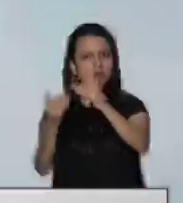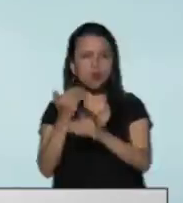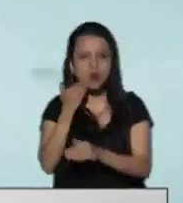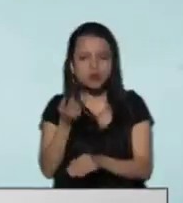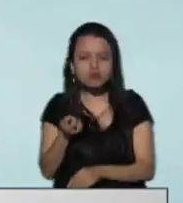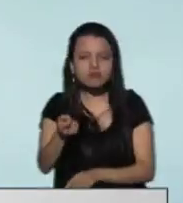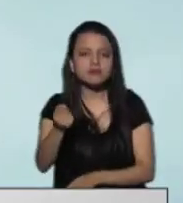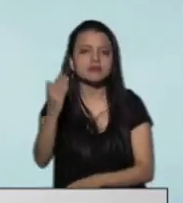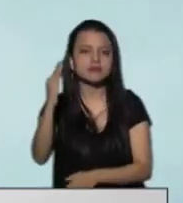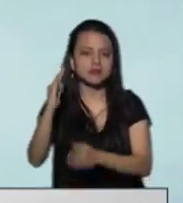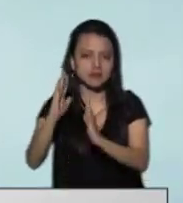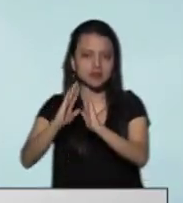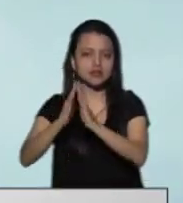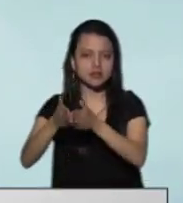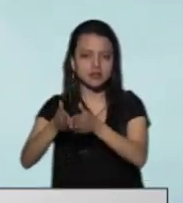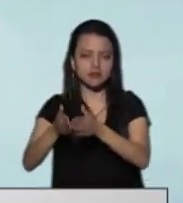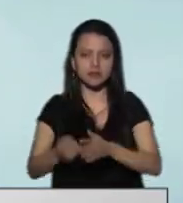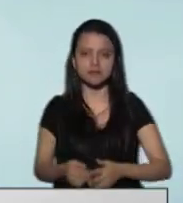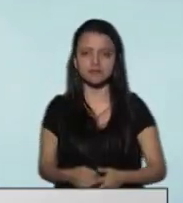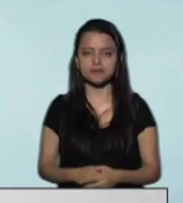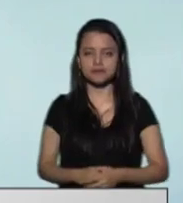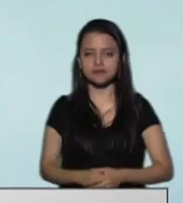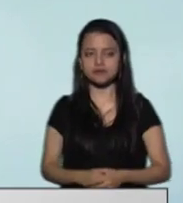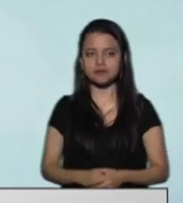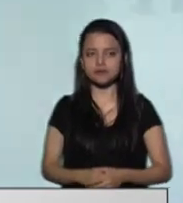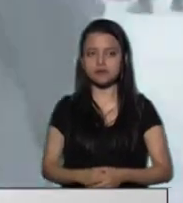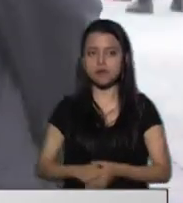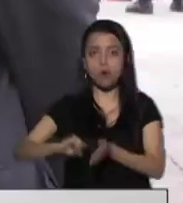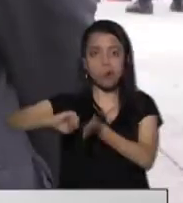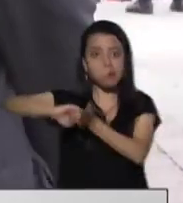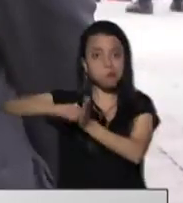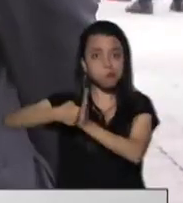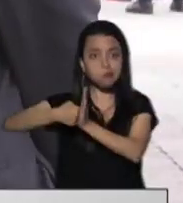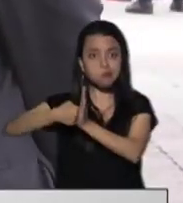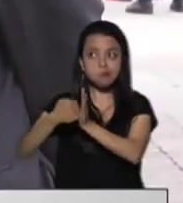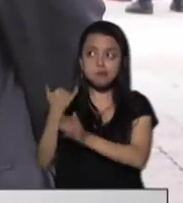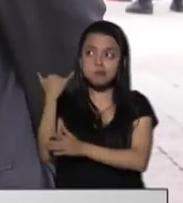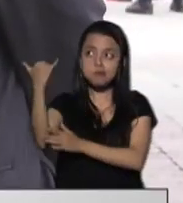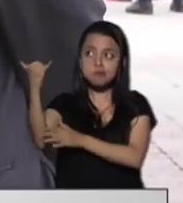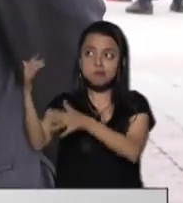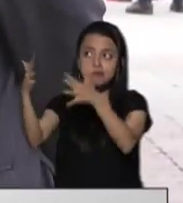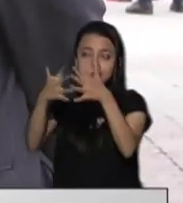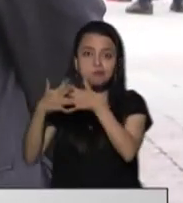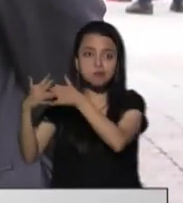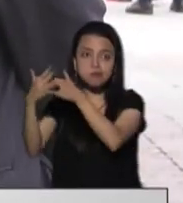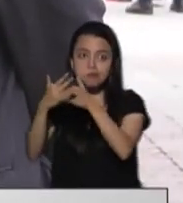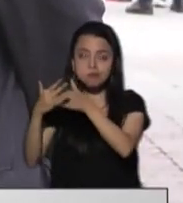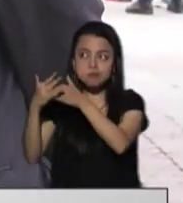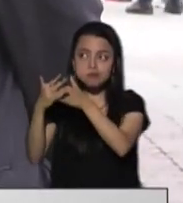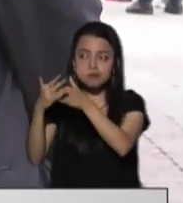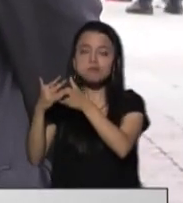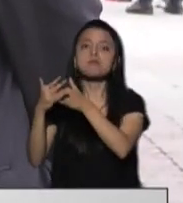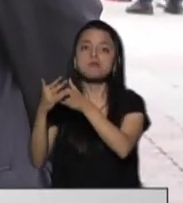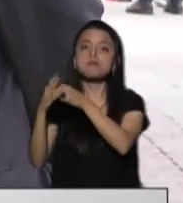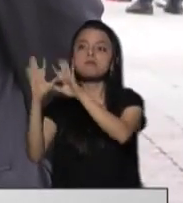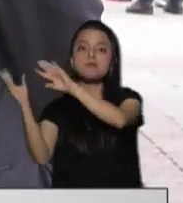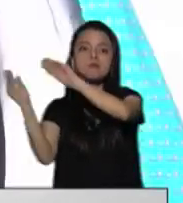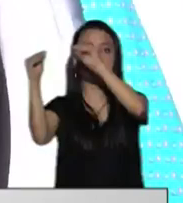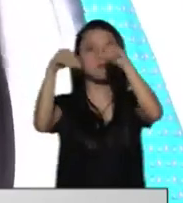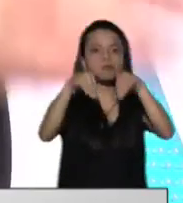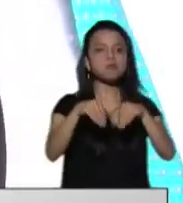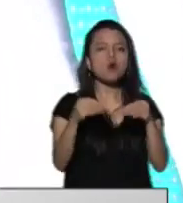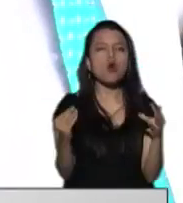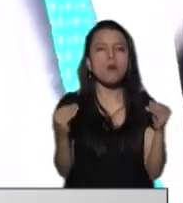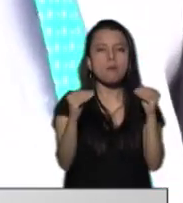diciembre. Las consideraciones de la Reserva Federal de Estados Unidos sobre una inflación en altos niveles se suman a las del Banco de la